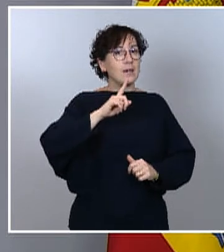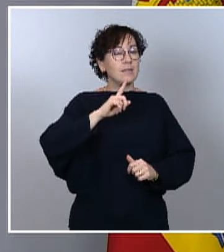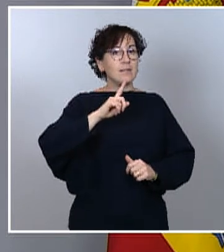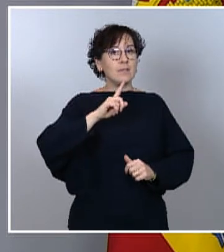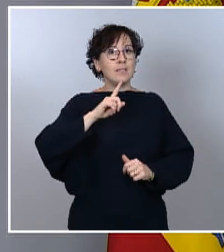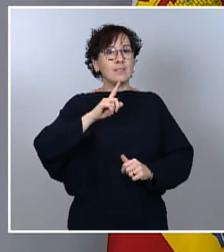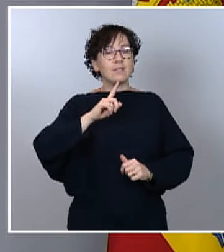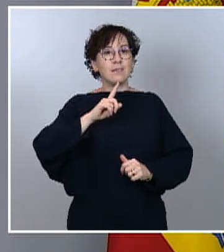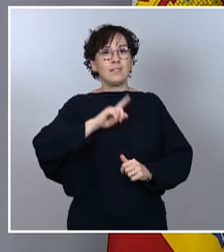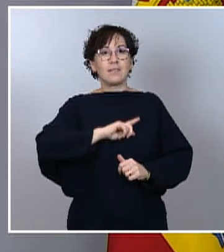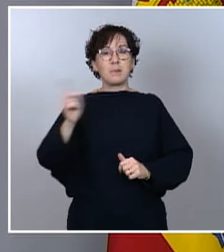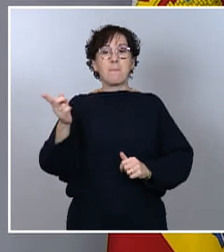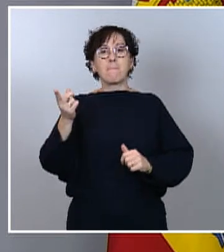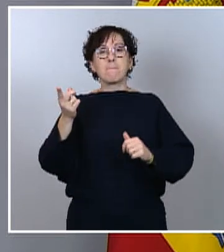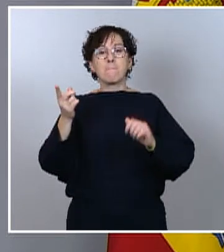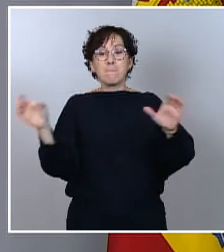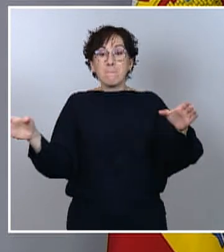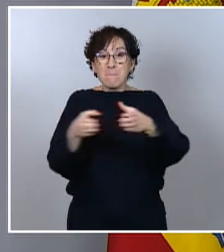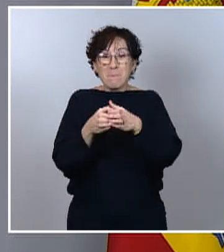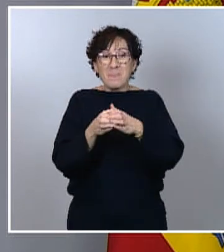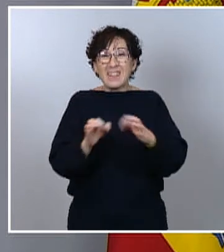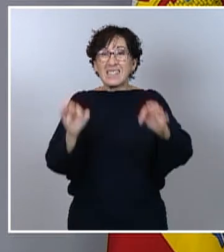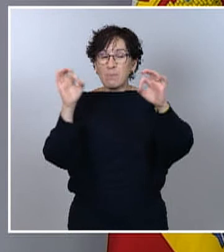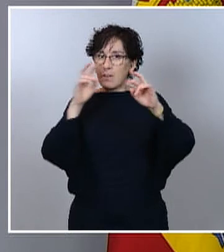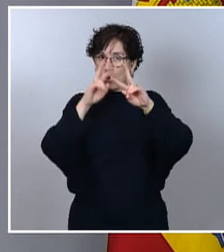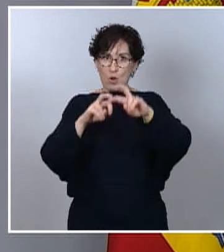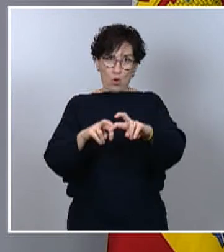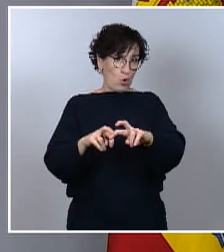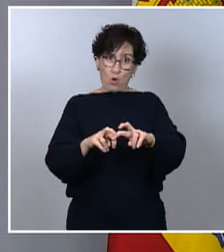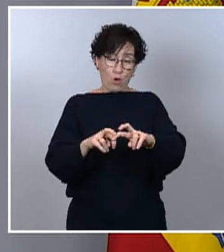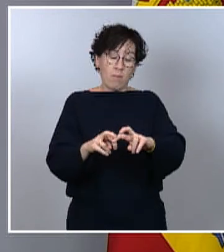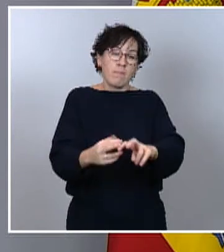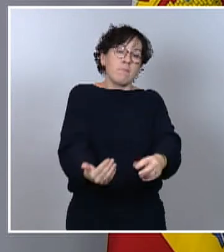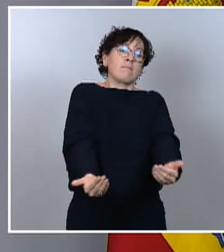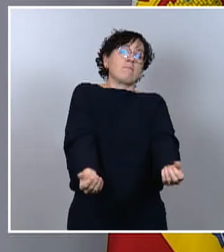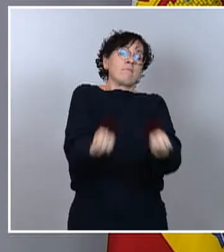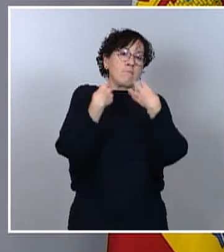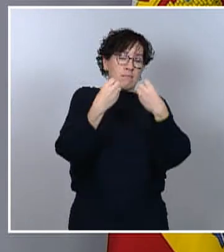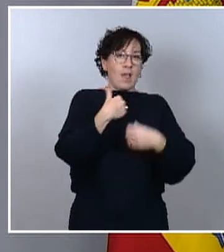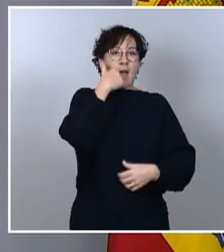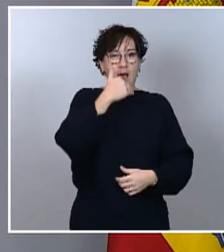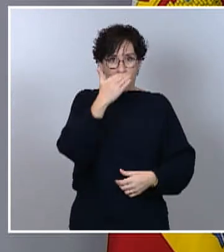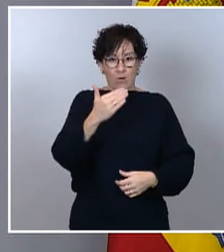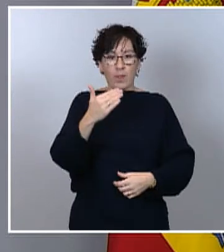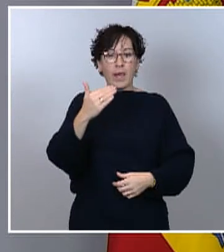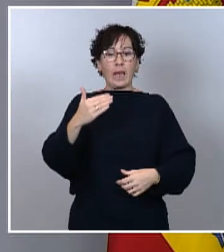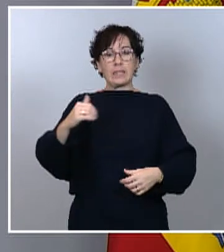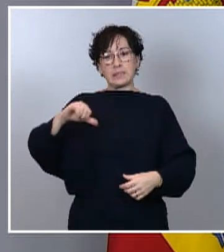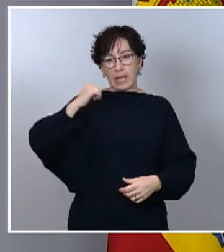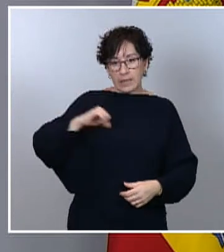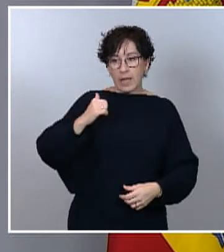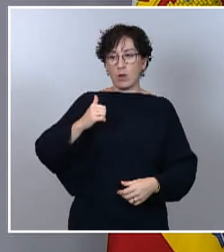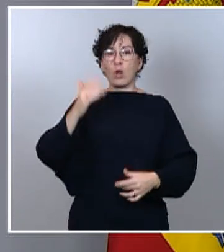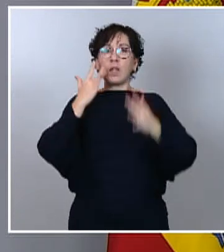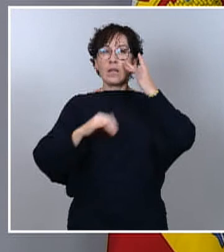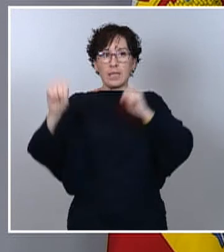ideal para estudiar colectivos específicos, aunque sí que nos da alguna información pues, de los sanitarios, de las limpiadoras, de aquellos que